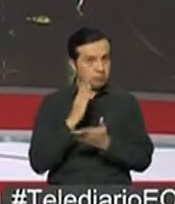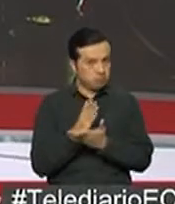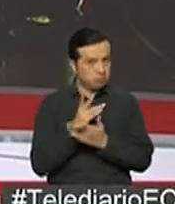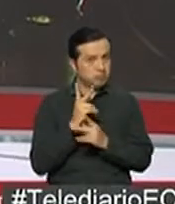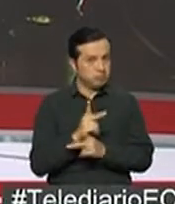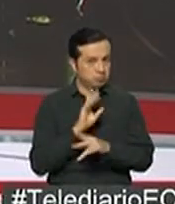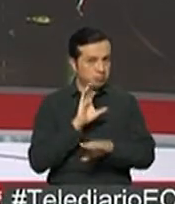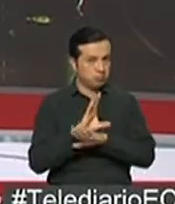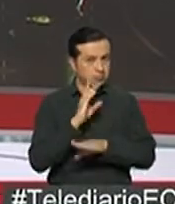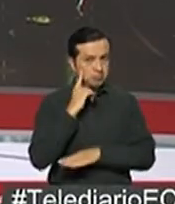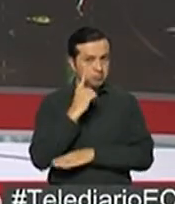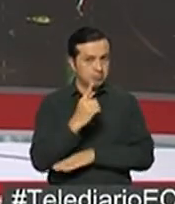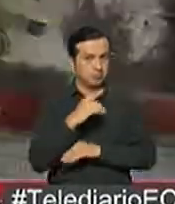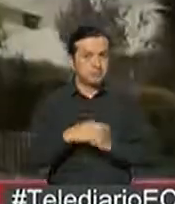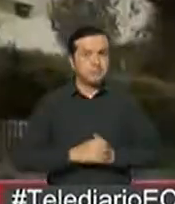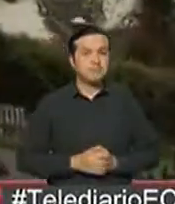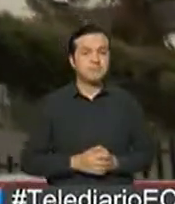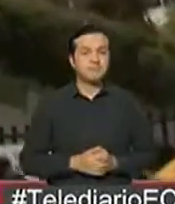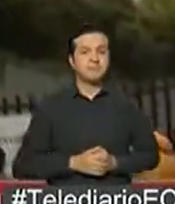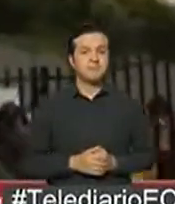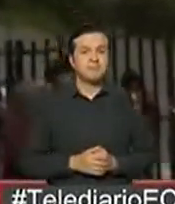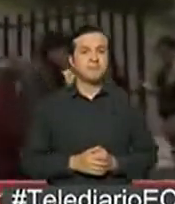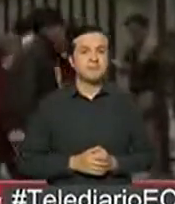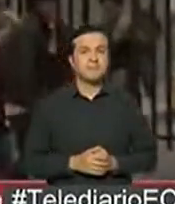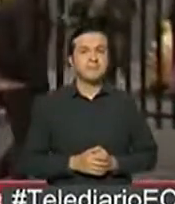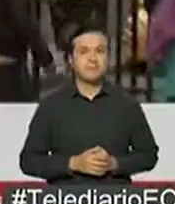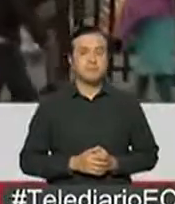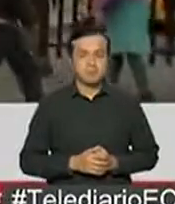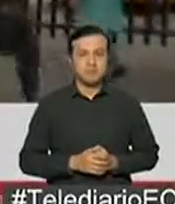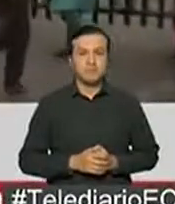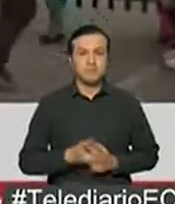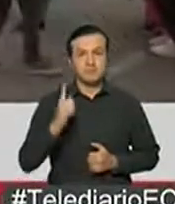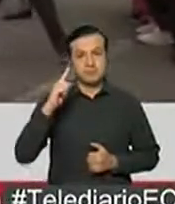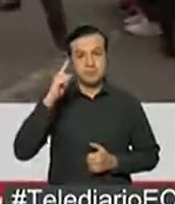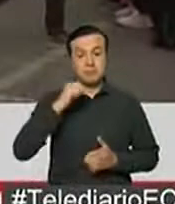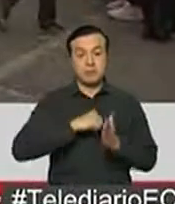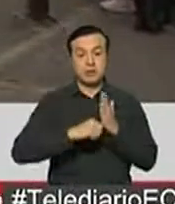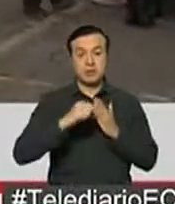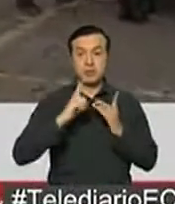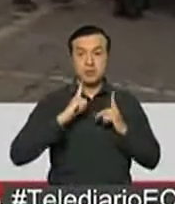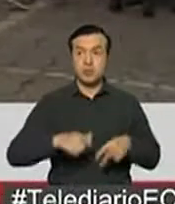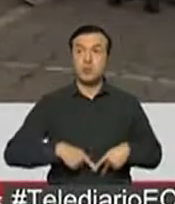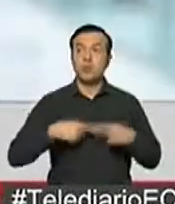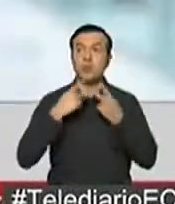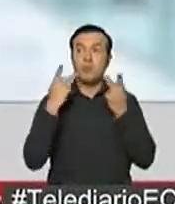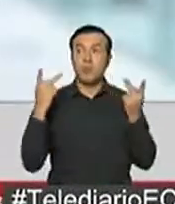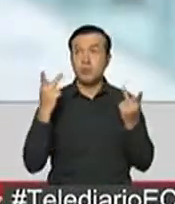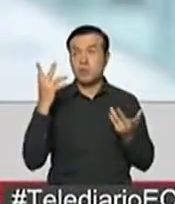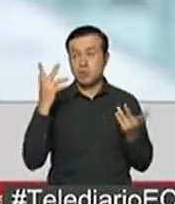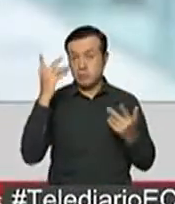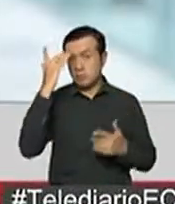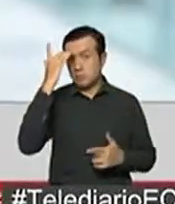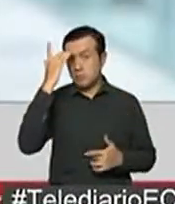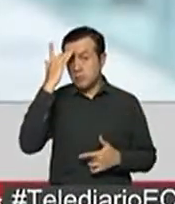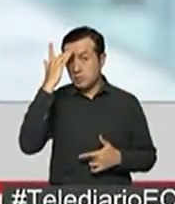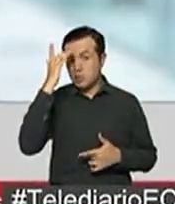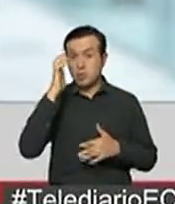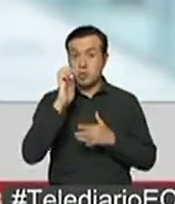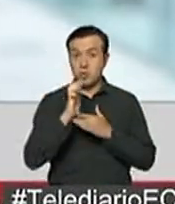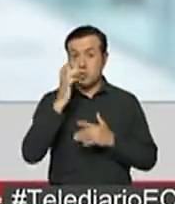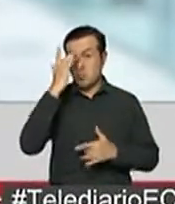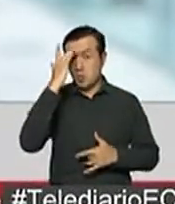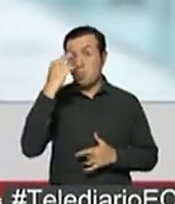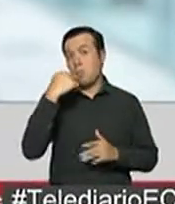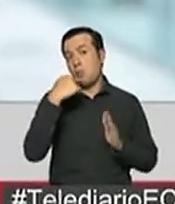varios consejos las decisiones adoptadas por el ministerio de salud pública ante la posibilidad de que el ecuador ha importado un